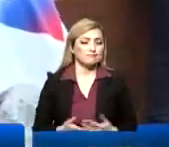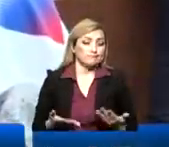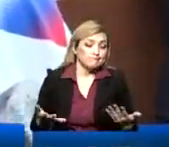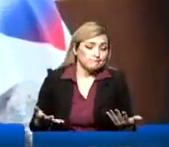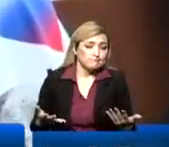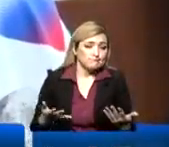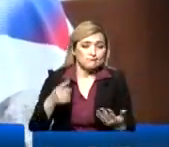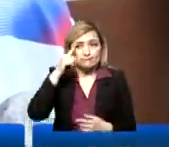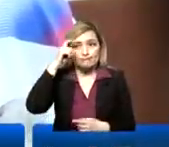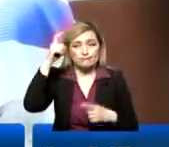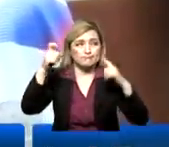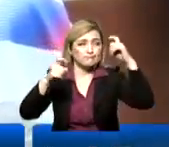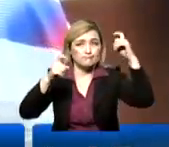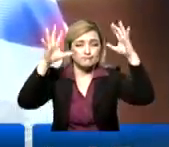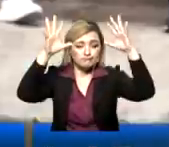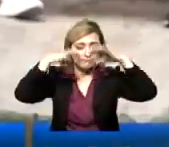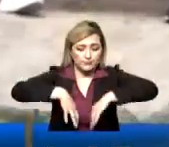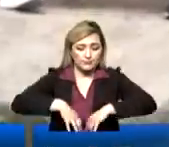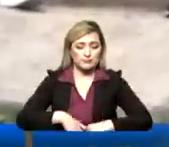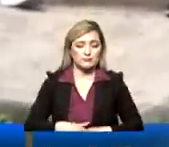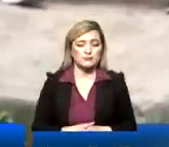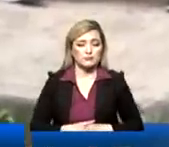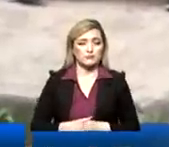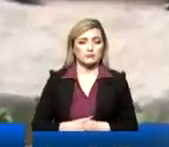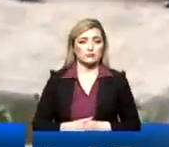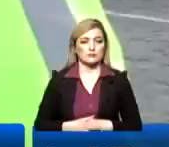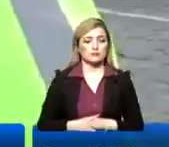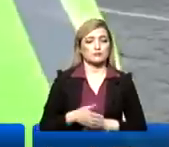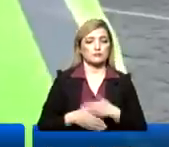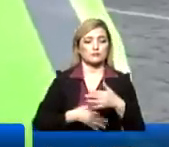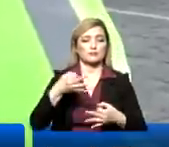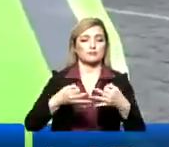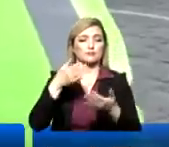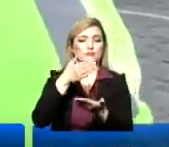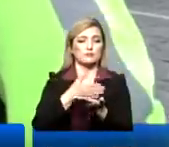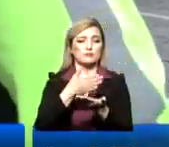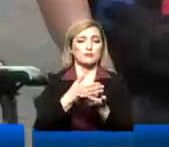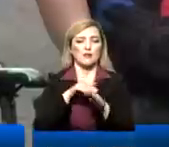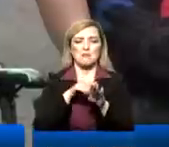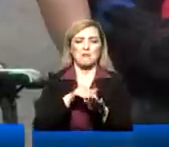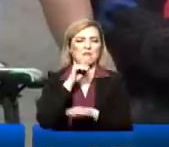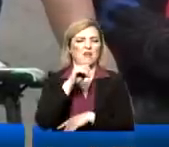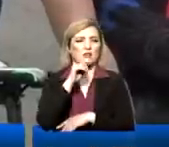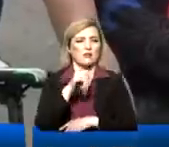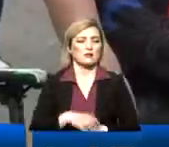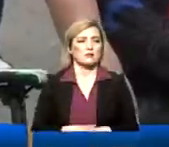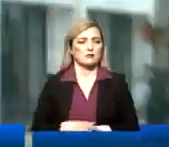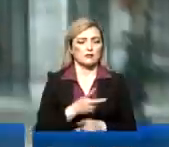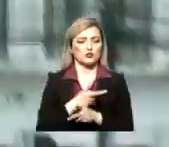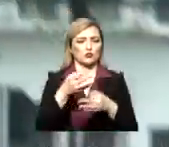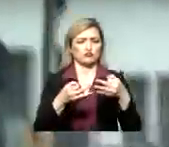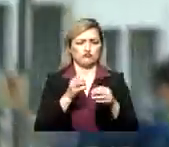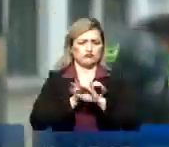lastimosamente todas estas ilusiones se perdieron. La audiencia convocada fue suspendida por falta de garantías, mientras la judicatura